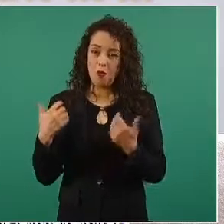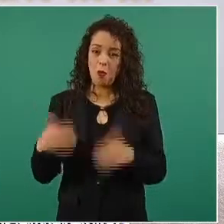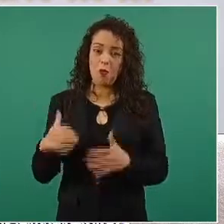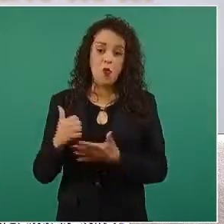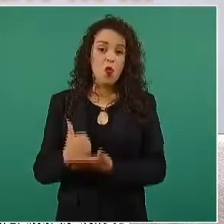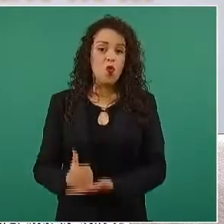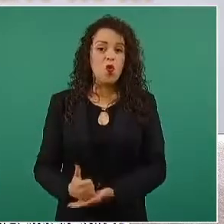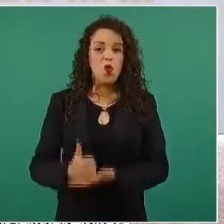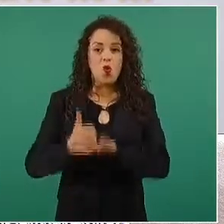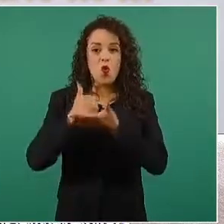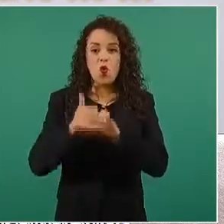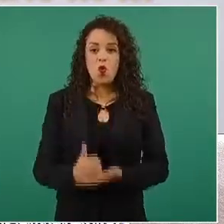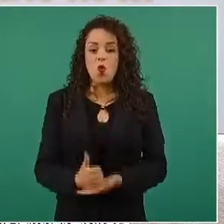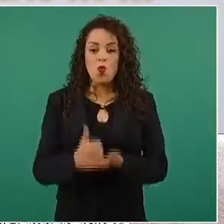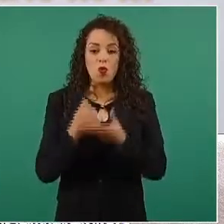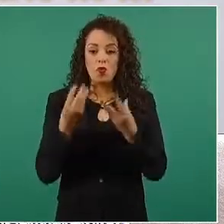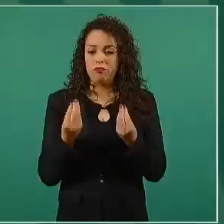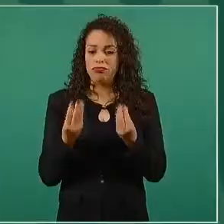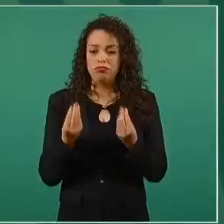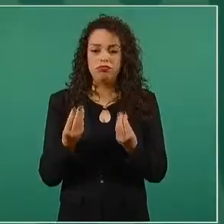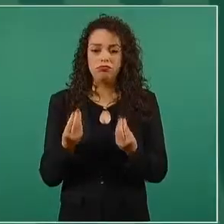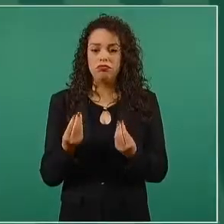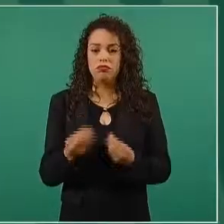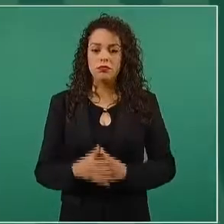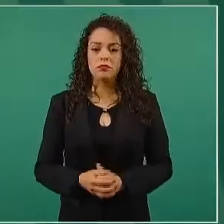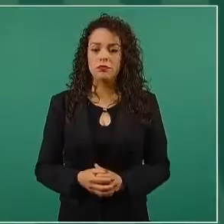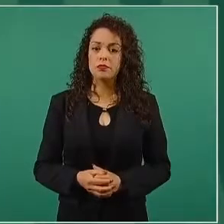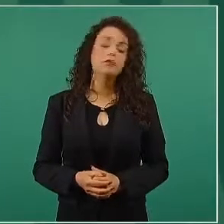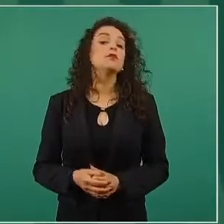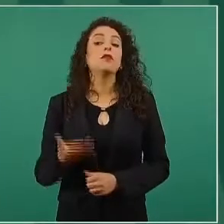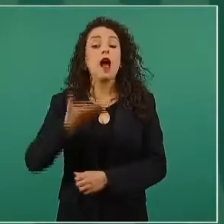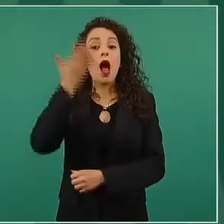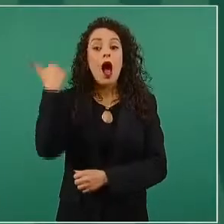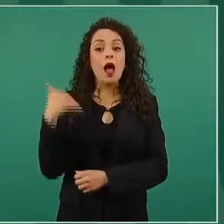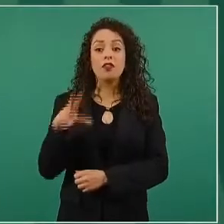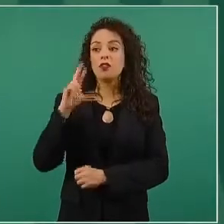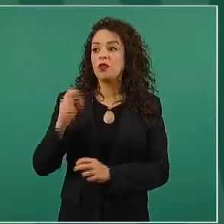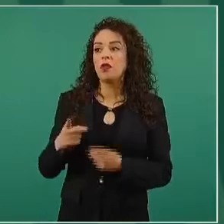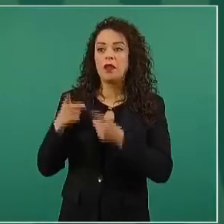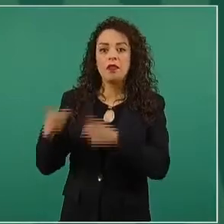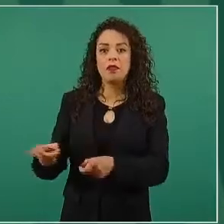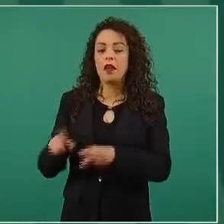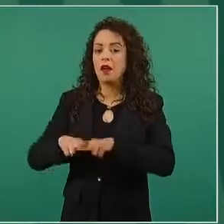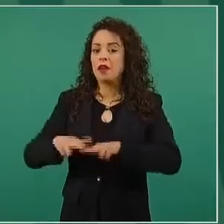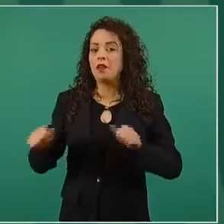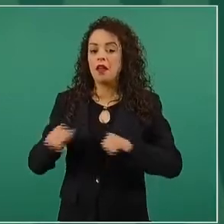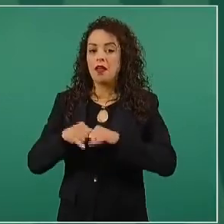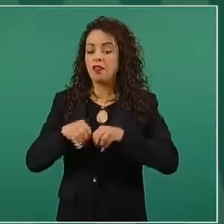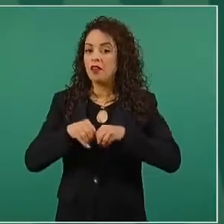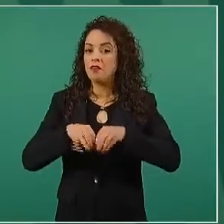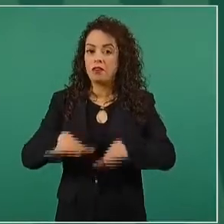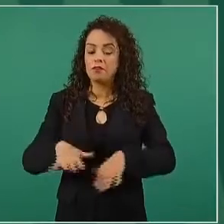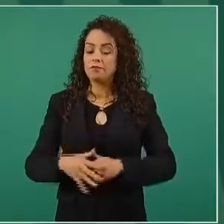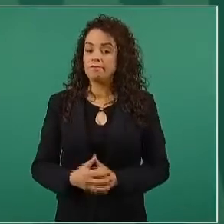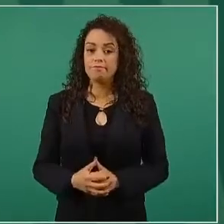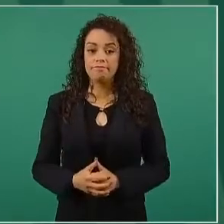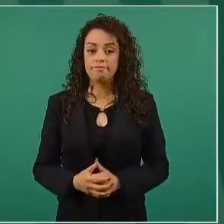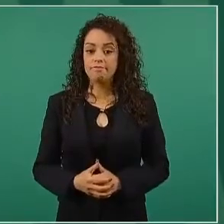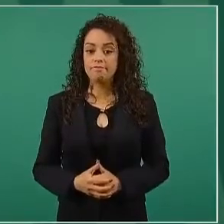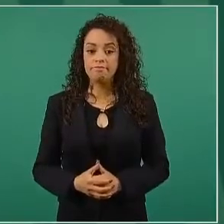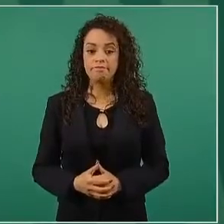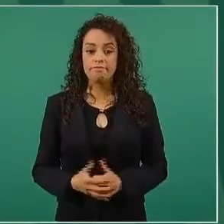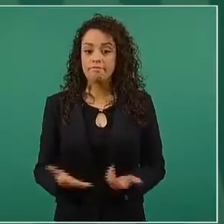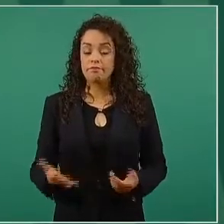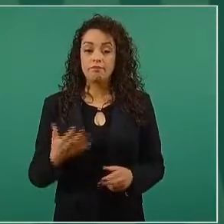que antes se les negaba información y hasta